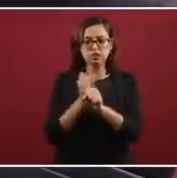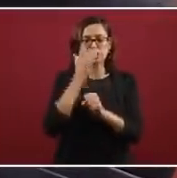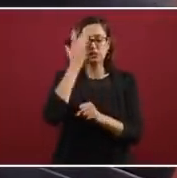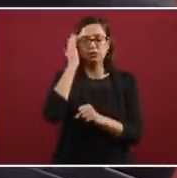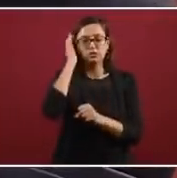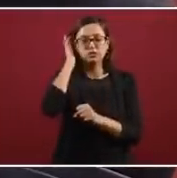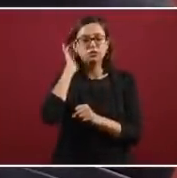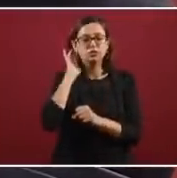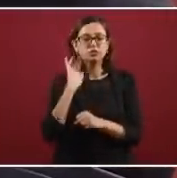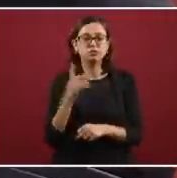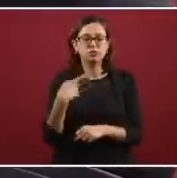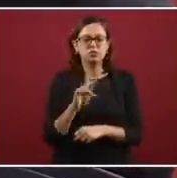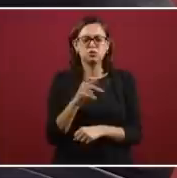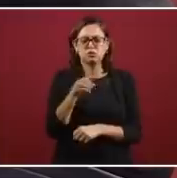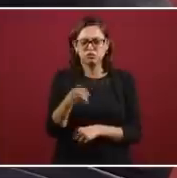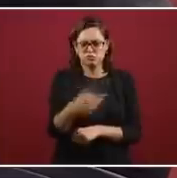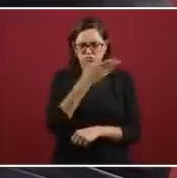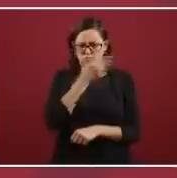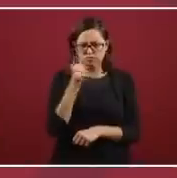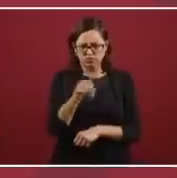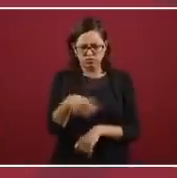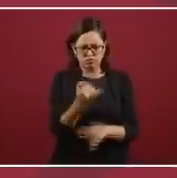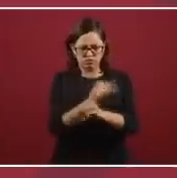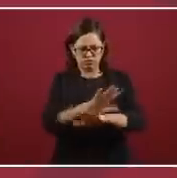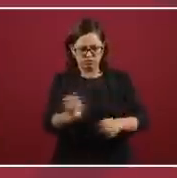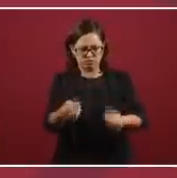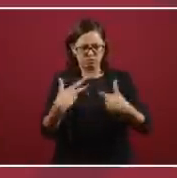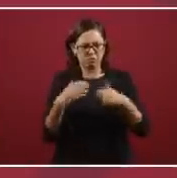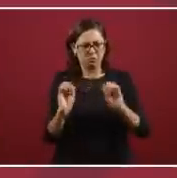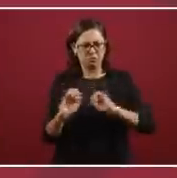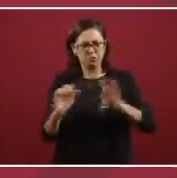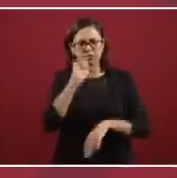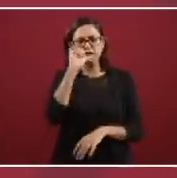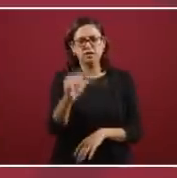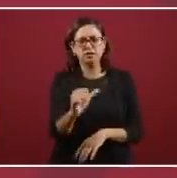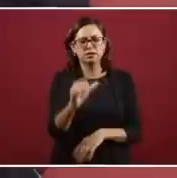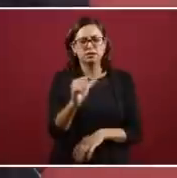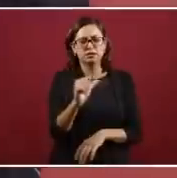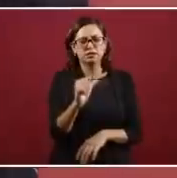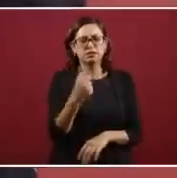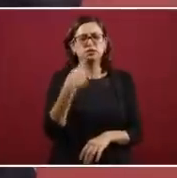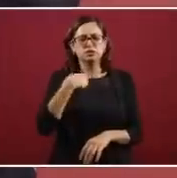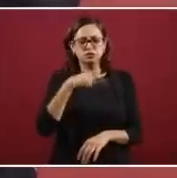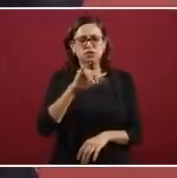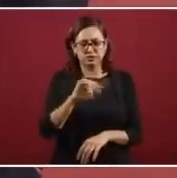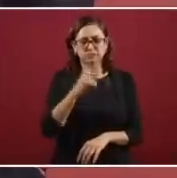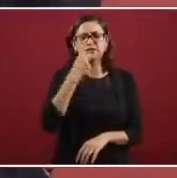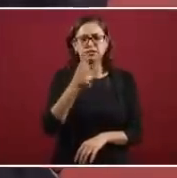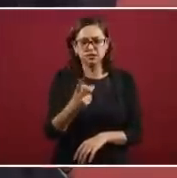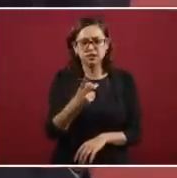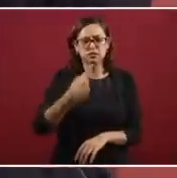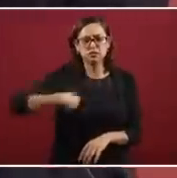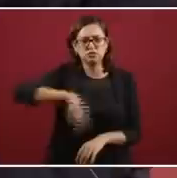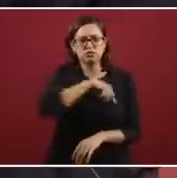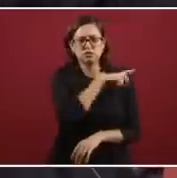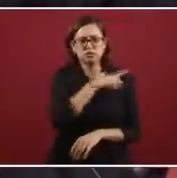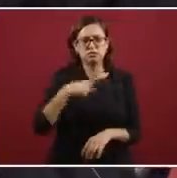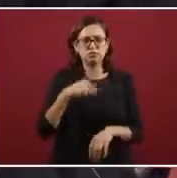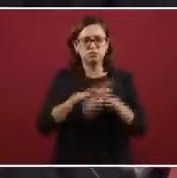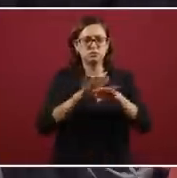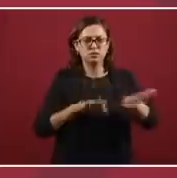pero no tenía yo información. Lo que sí dije es de que tenemos que trabajar